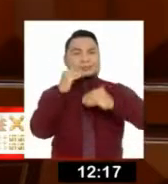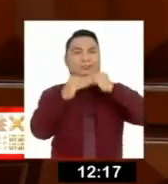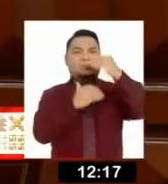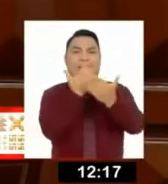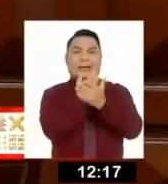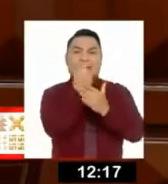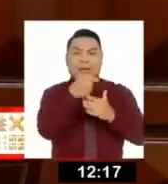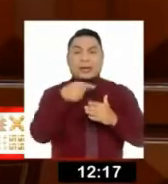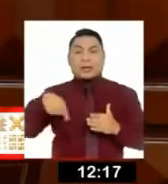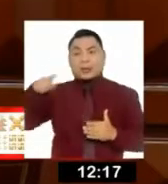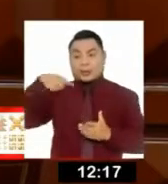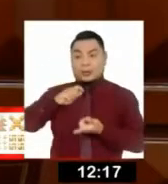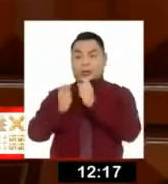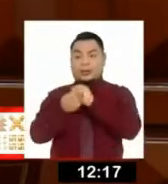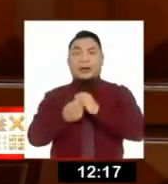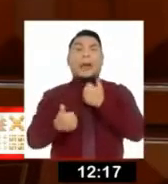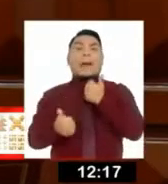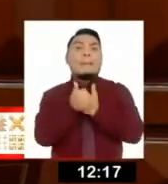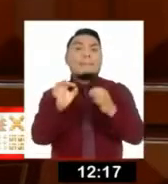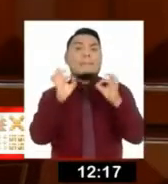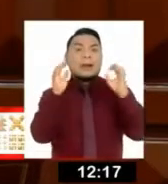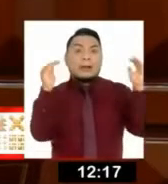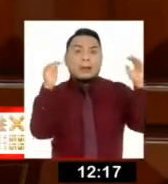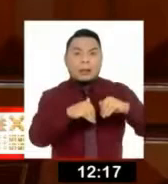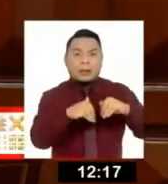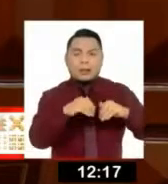las últimas décadas? No,